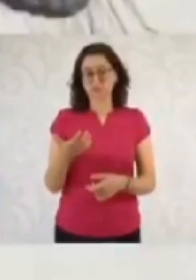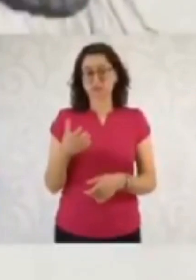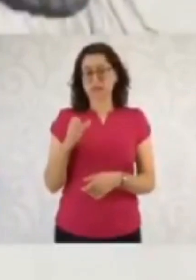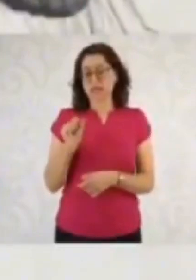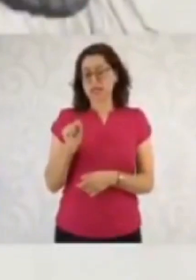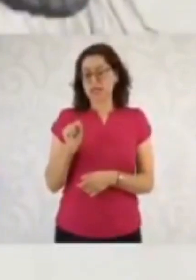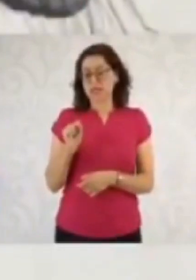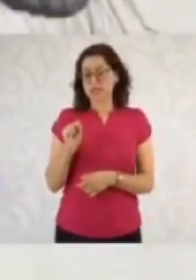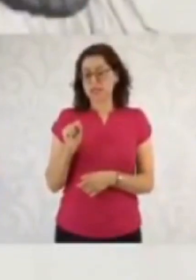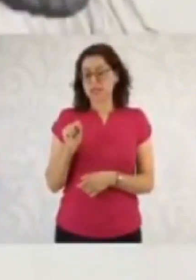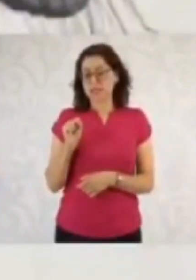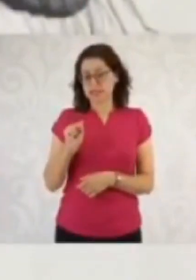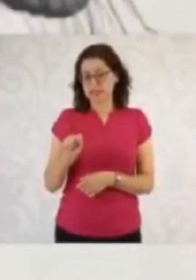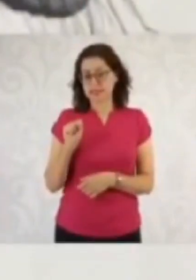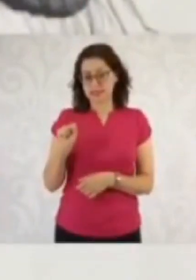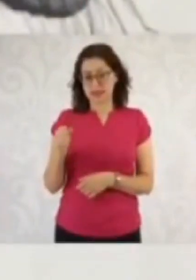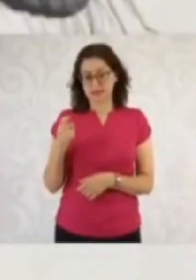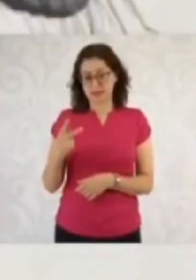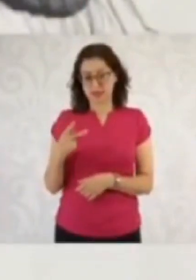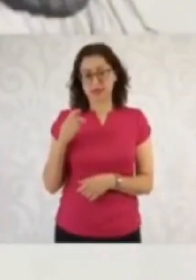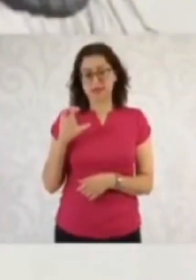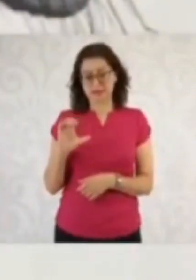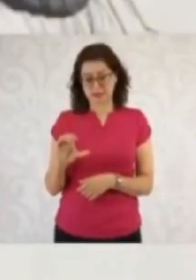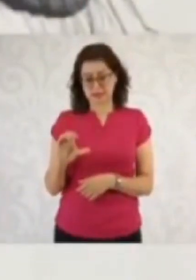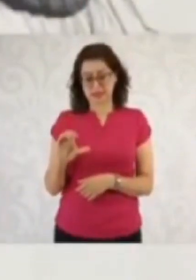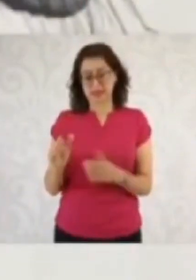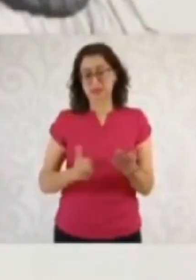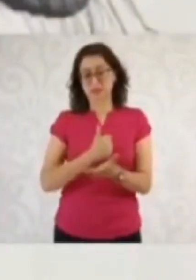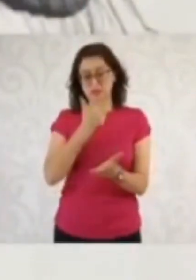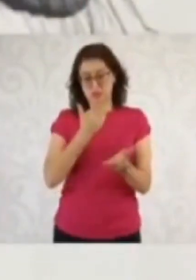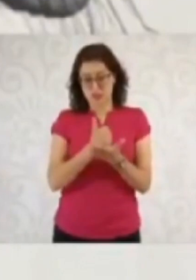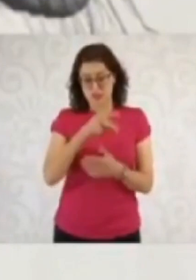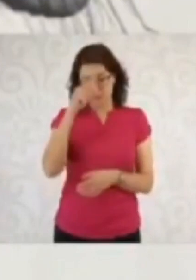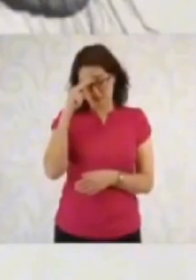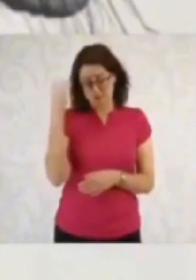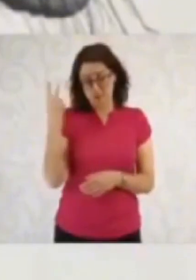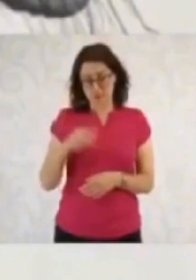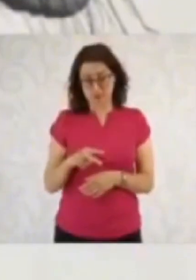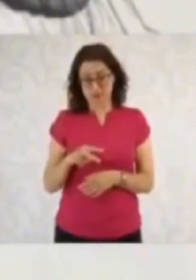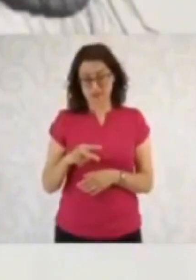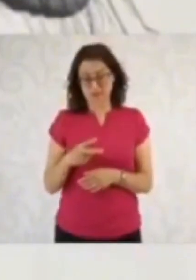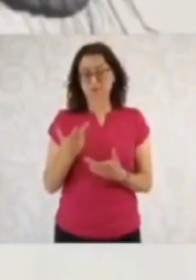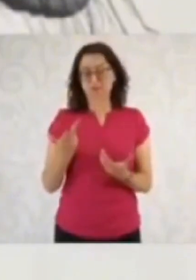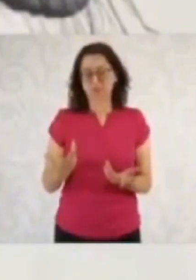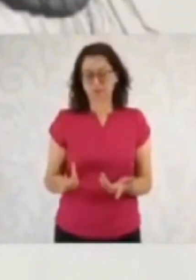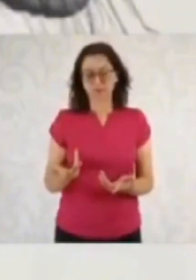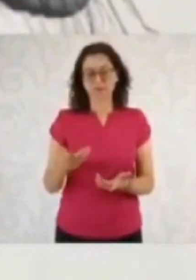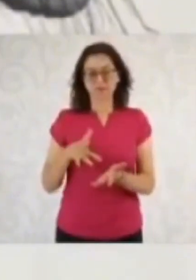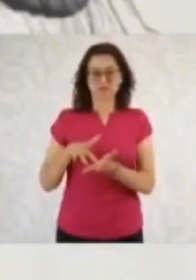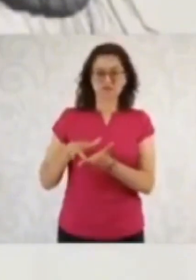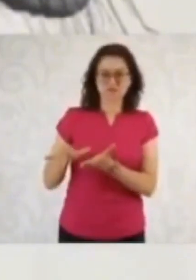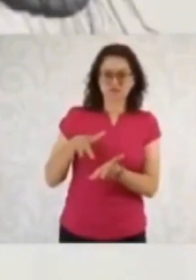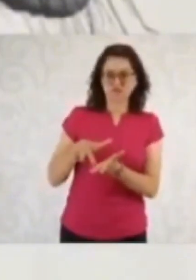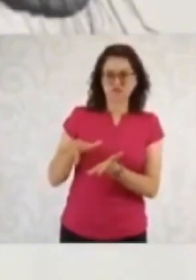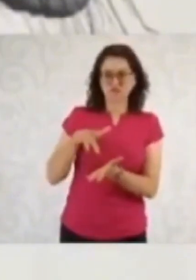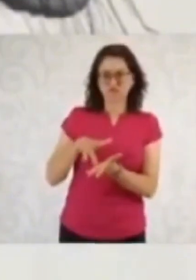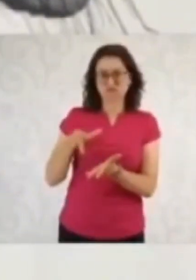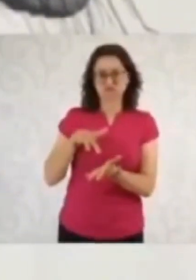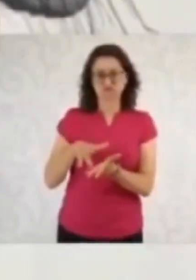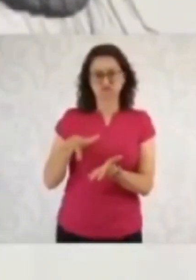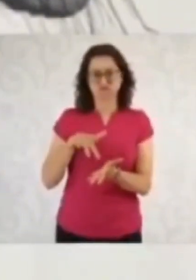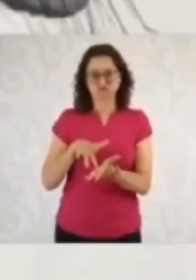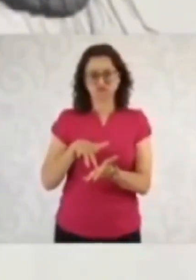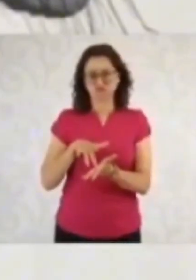coordinó la Secretaría de Seguridad Ciudadana del Gobierno de la ciudad, en donde estaban apoyando, y